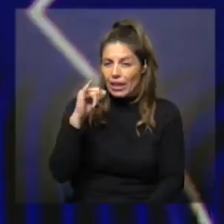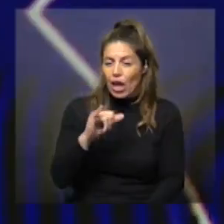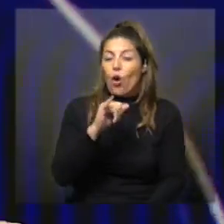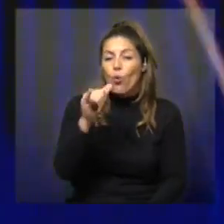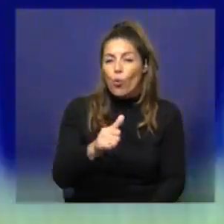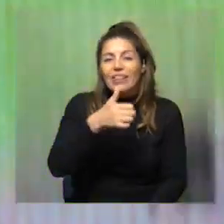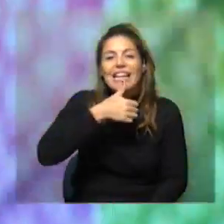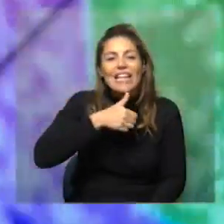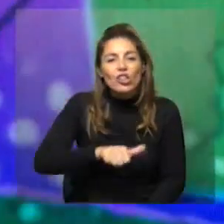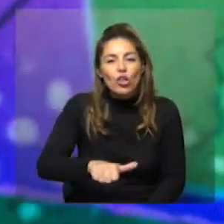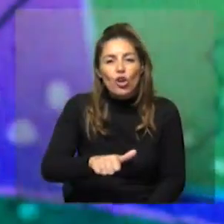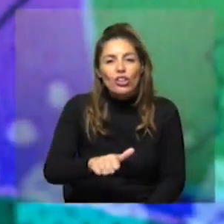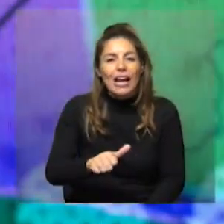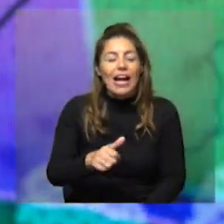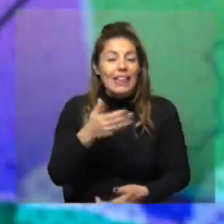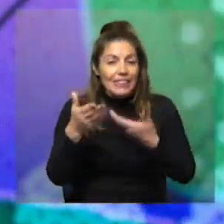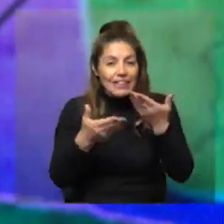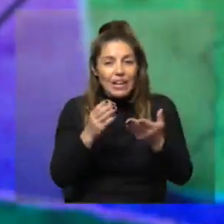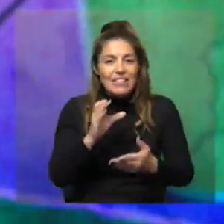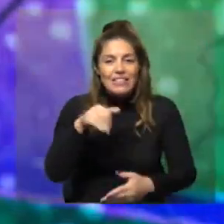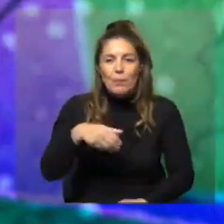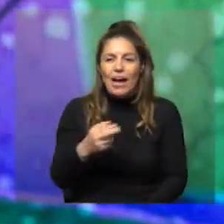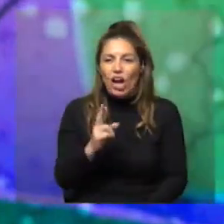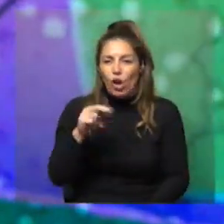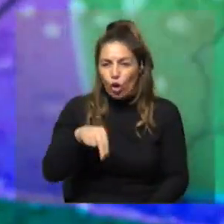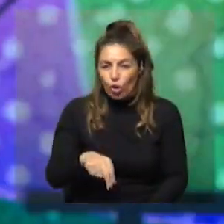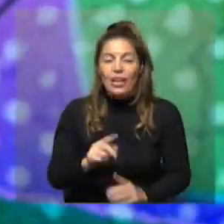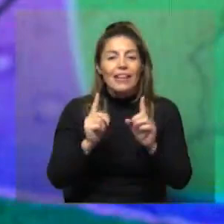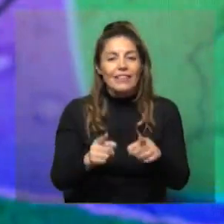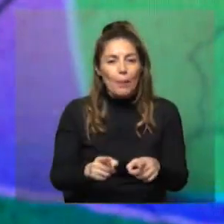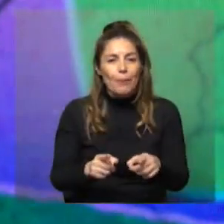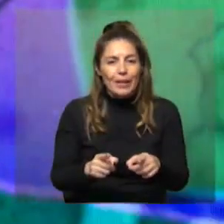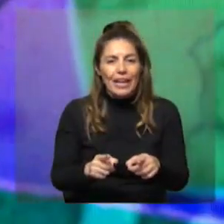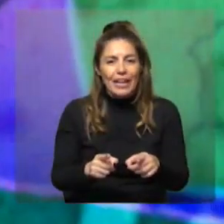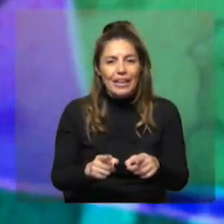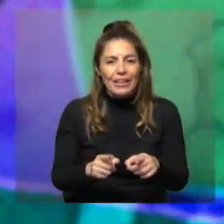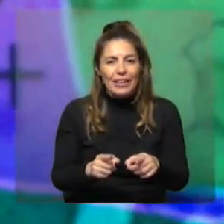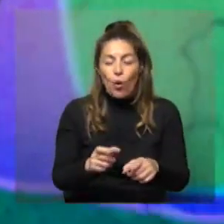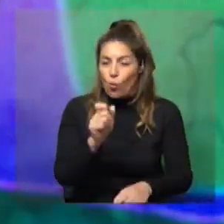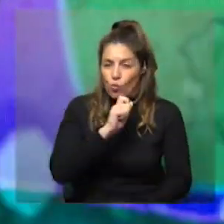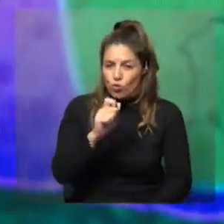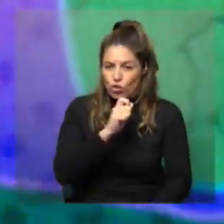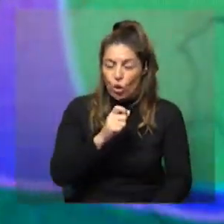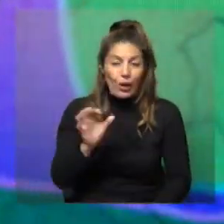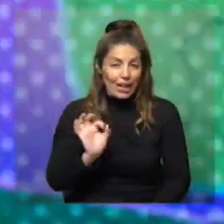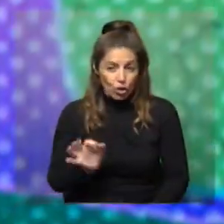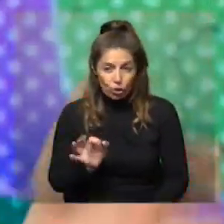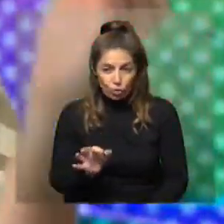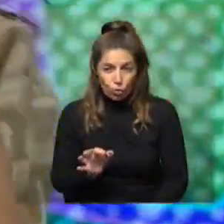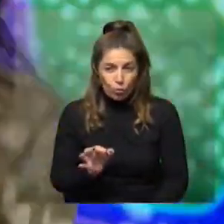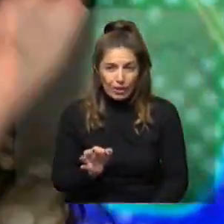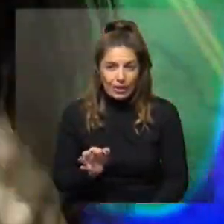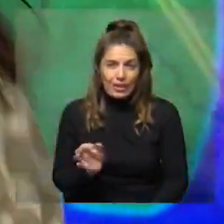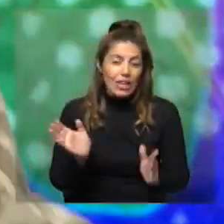poco la historia del tema Cimarrón. Se viene un auditorio en octubre de Nasser. Bueno, ya que no te